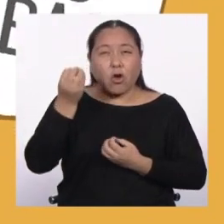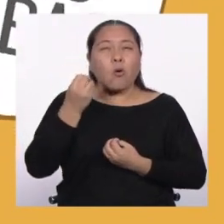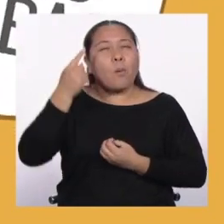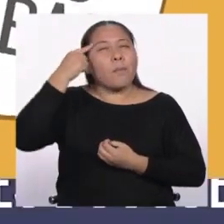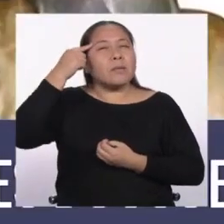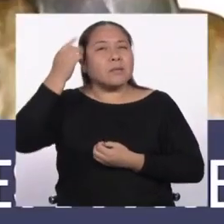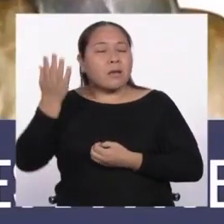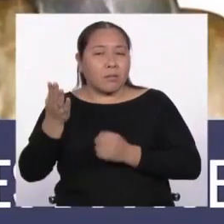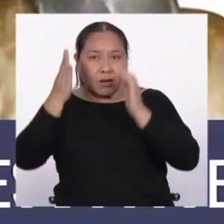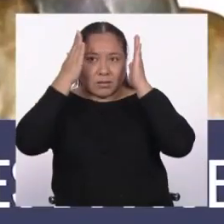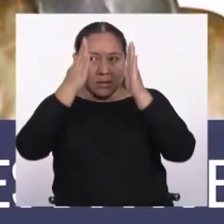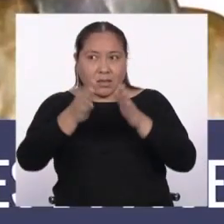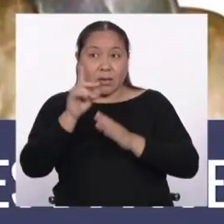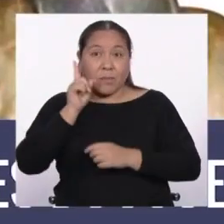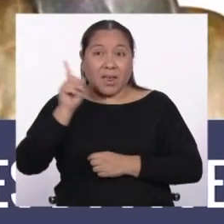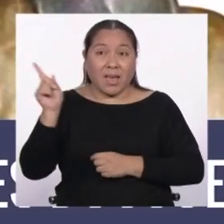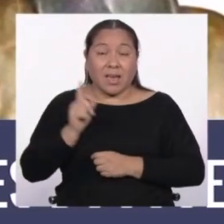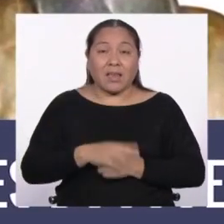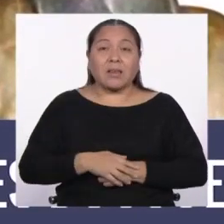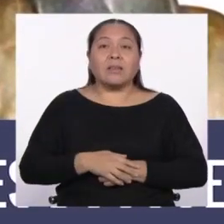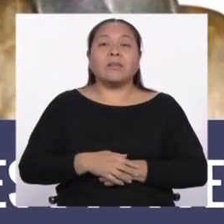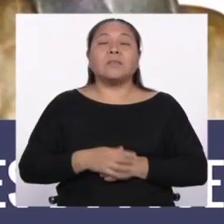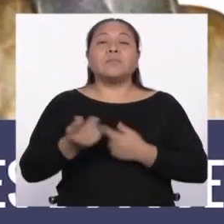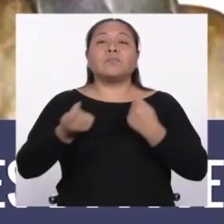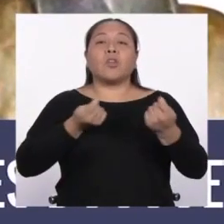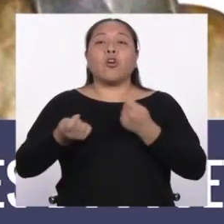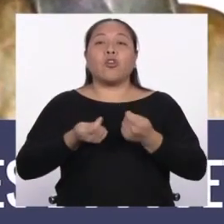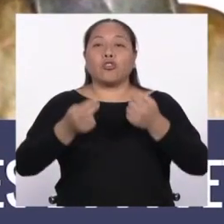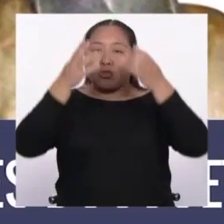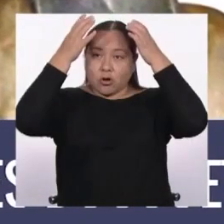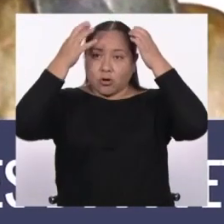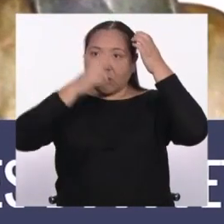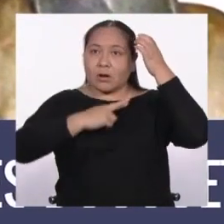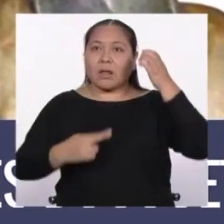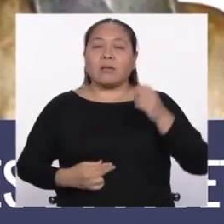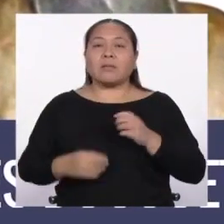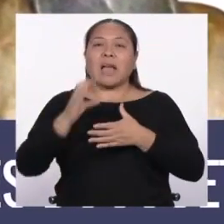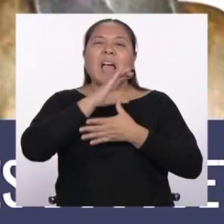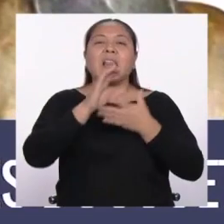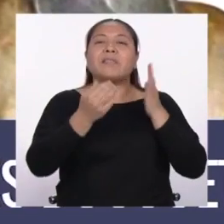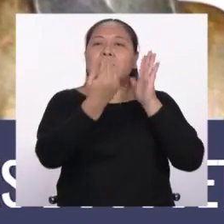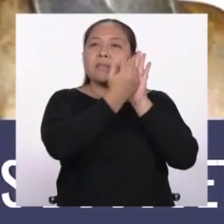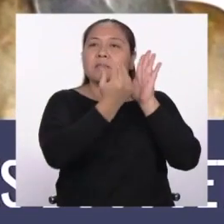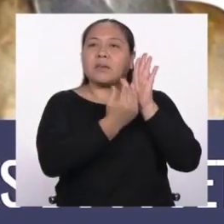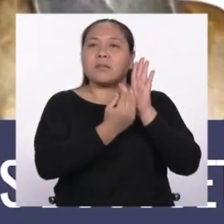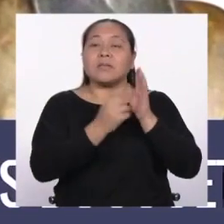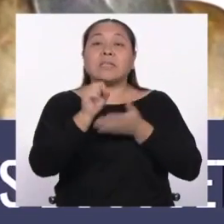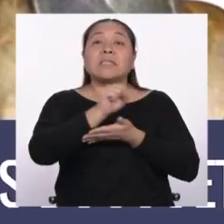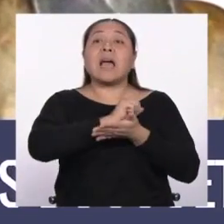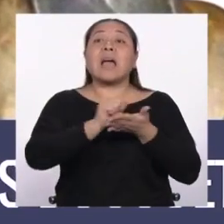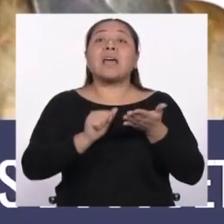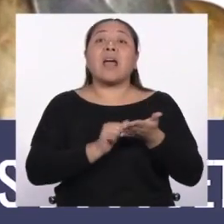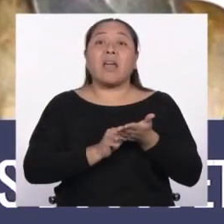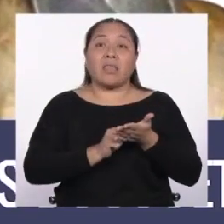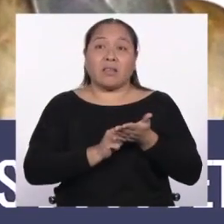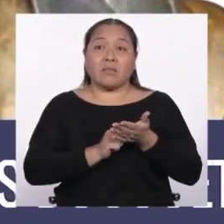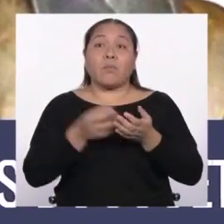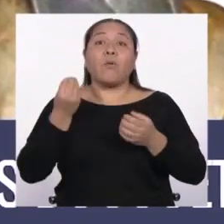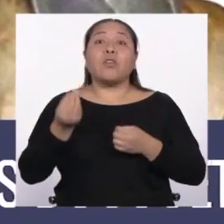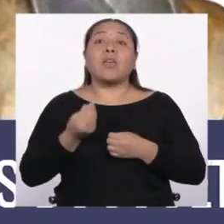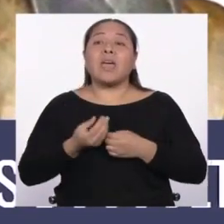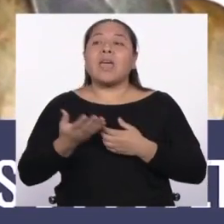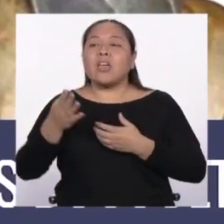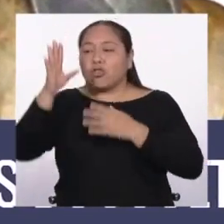Presta atención. Para él, la monarquía tenía las siguientes características fundamentales. Ser sagrada, ya que el poder tenía